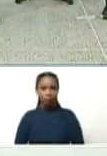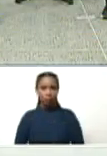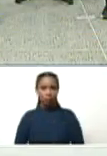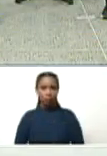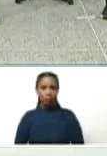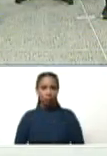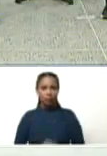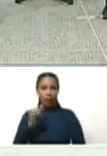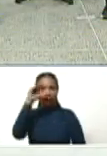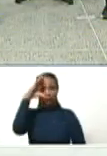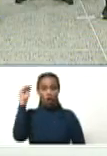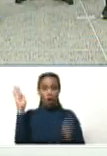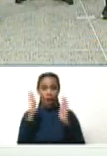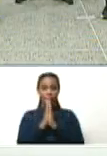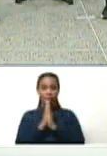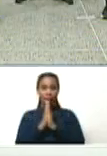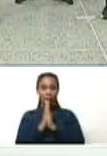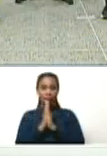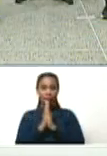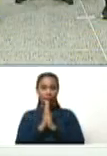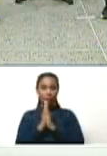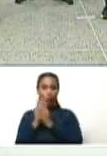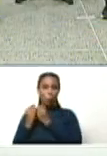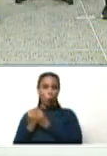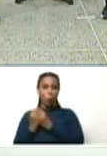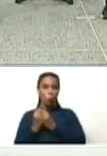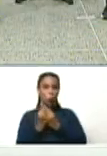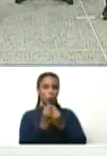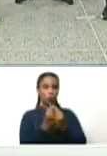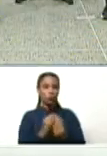Que Dios y la Virgen nos acompañen.